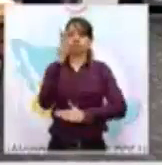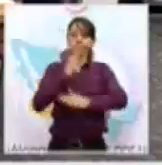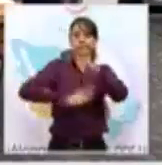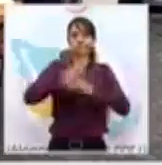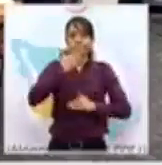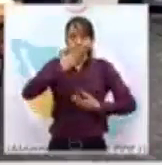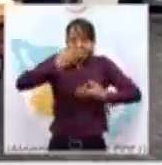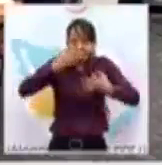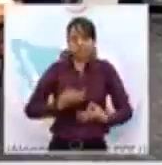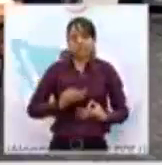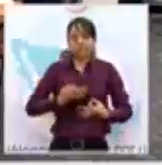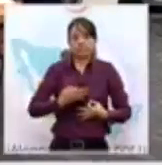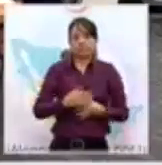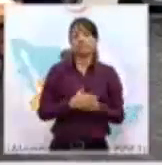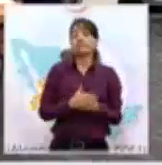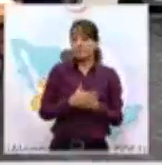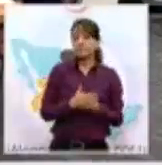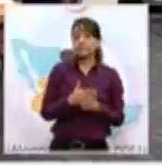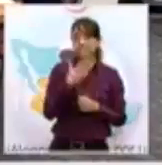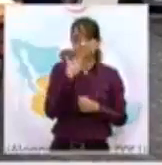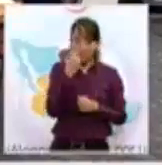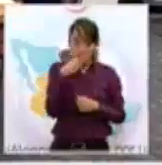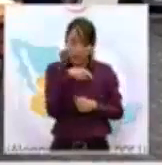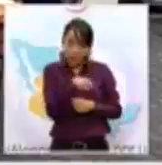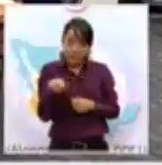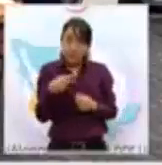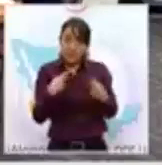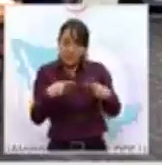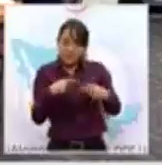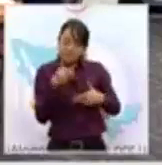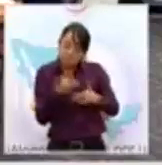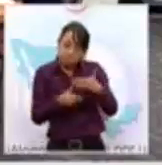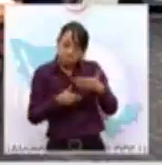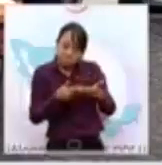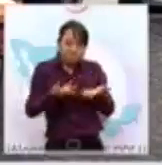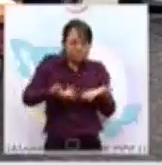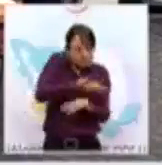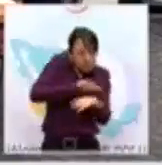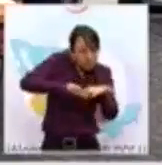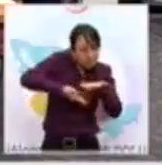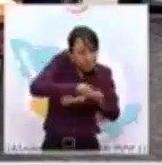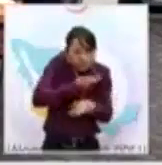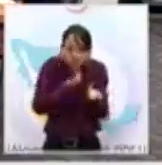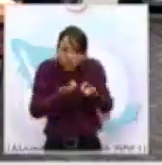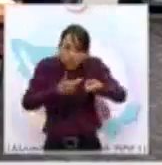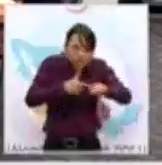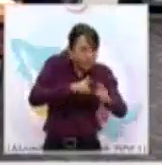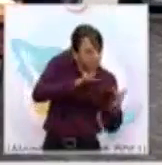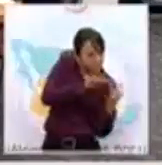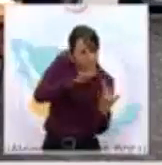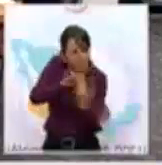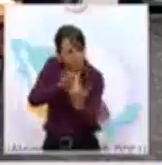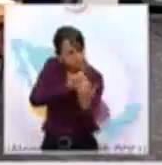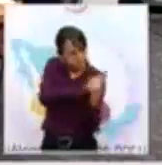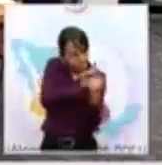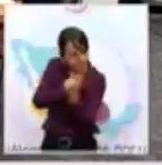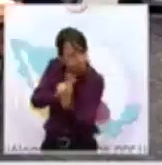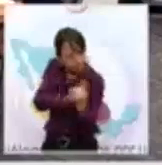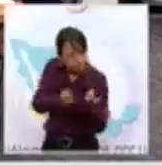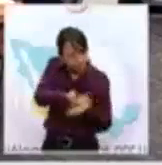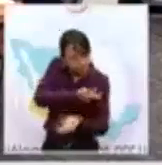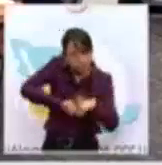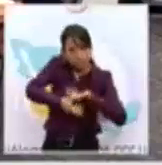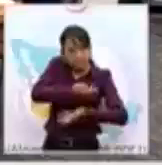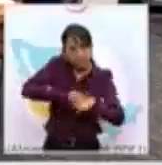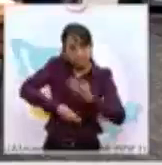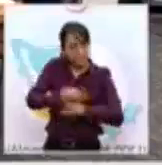nuestra humanidad se constituye en ese proceso de socialización que hoy por hoy tiene como responsabilidad